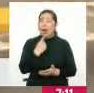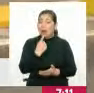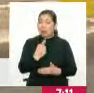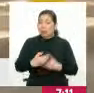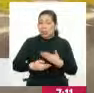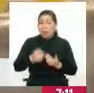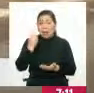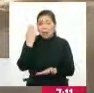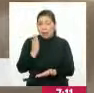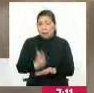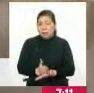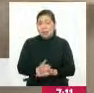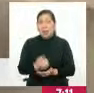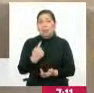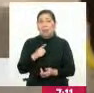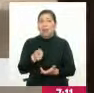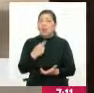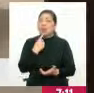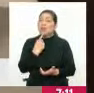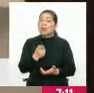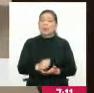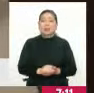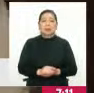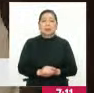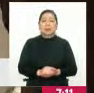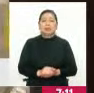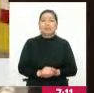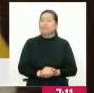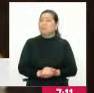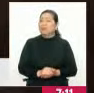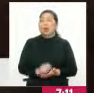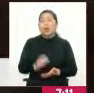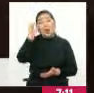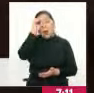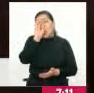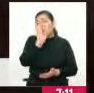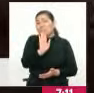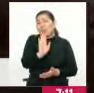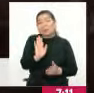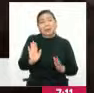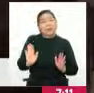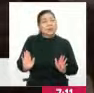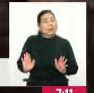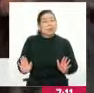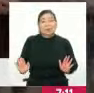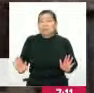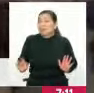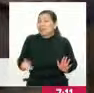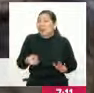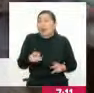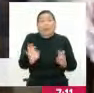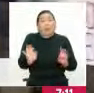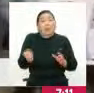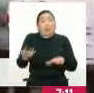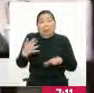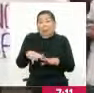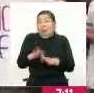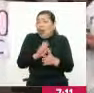proceso sancionador en su contra. ¿Qué opinión le merece? La opinión, mira, francamente que ellos van a ser